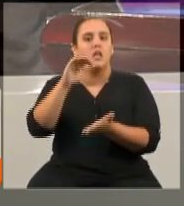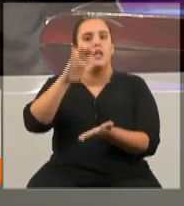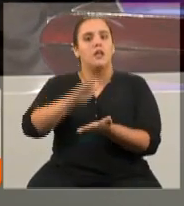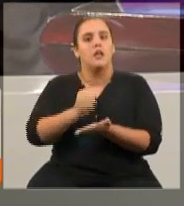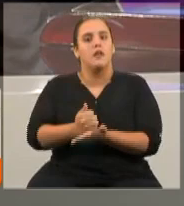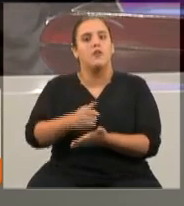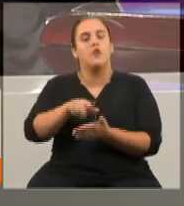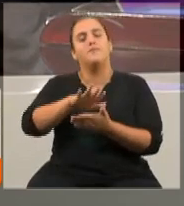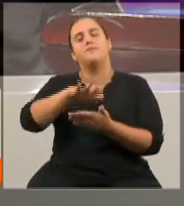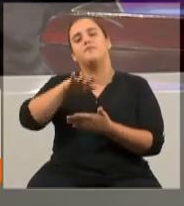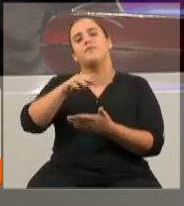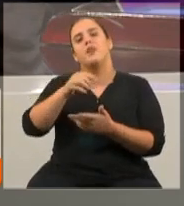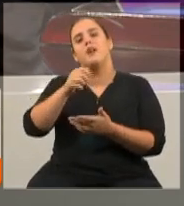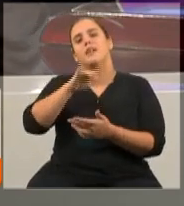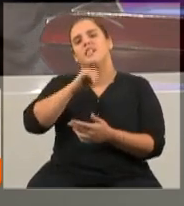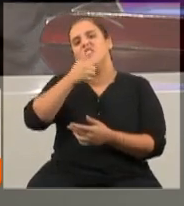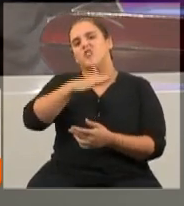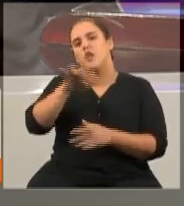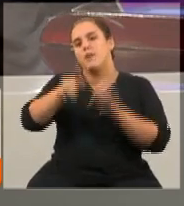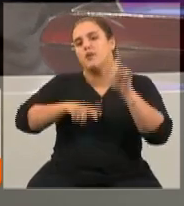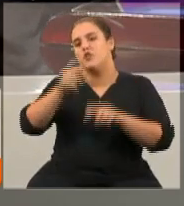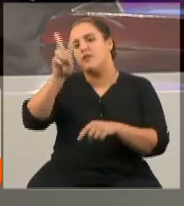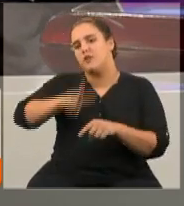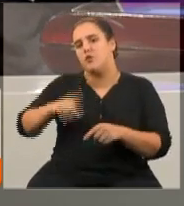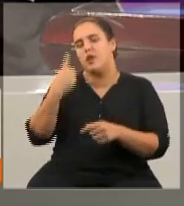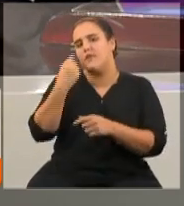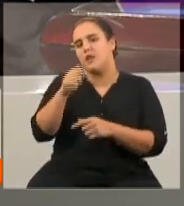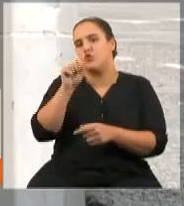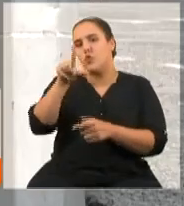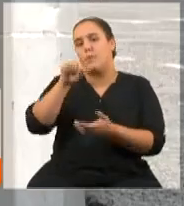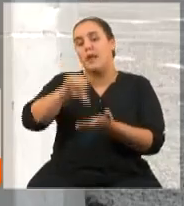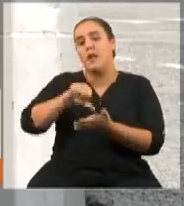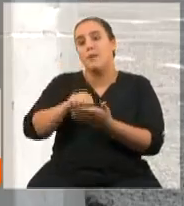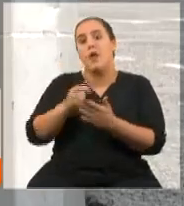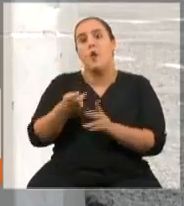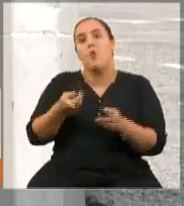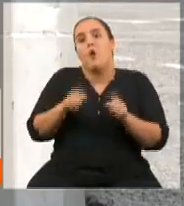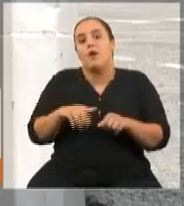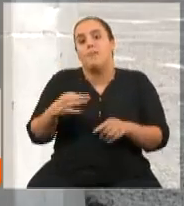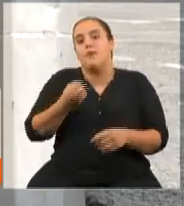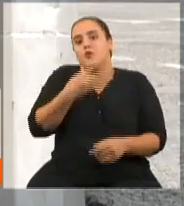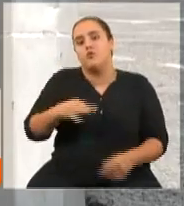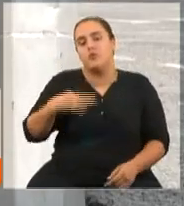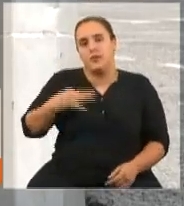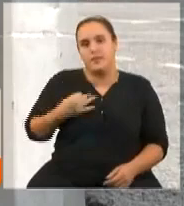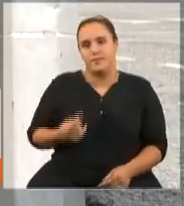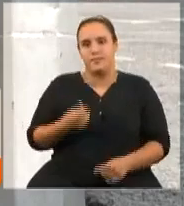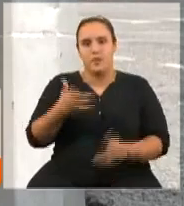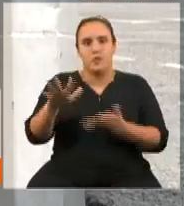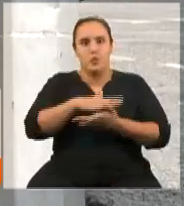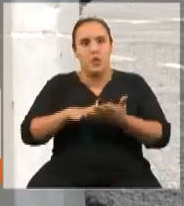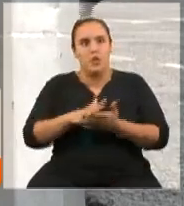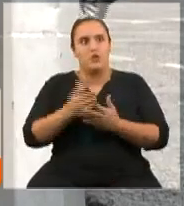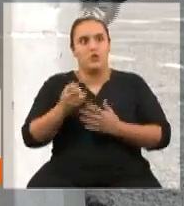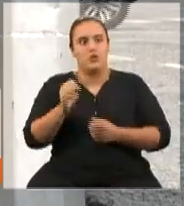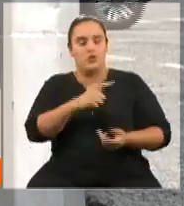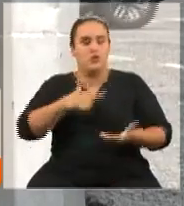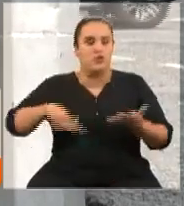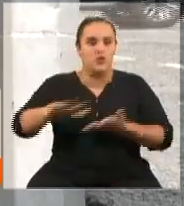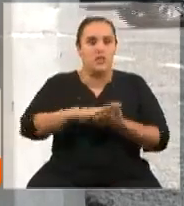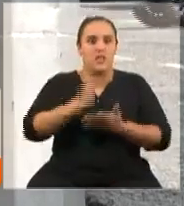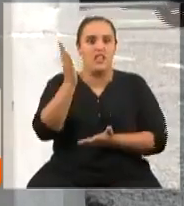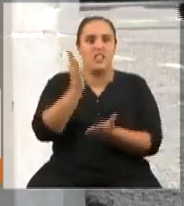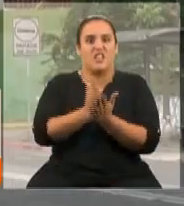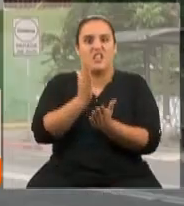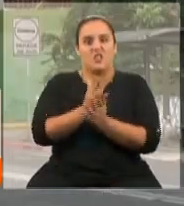país para lograr reconstruir su vida veamos el informe un drama económico social y de derechos humanos se